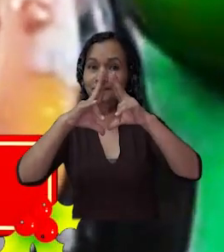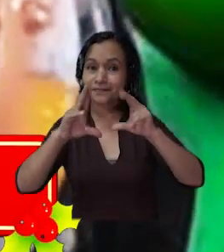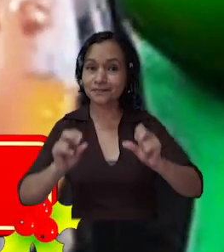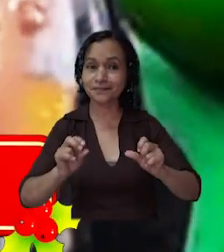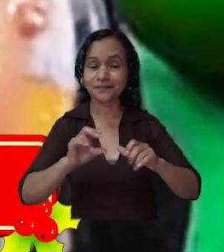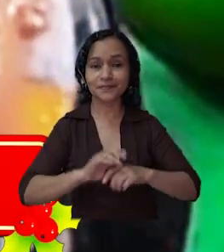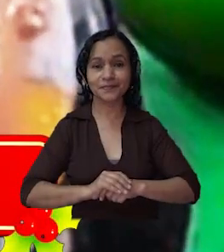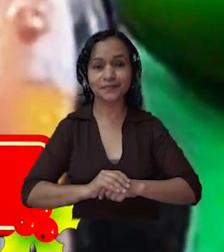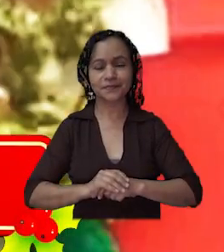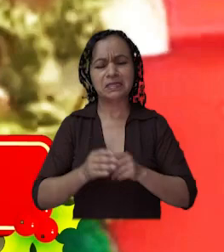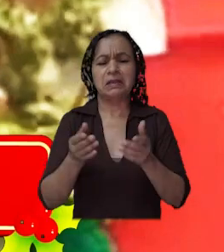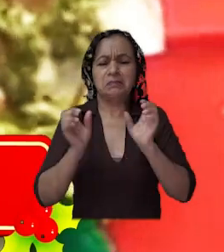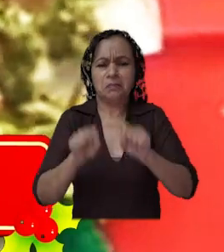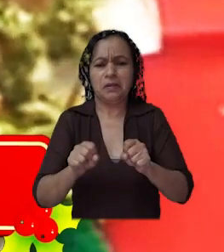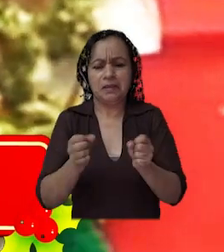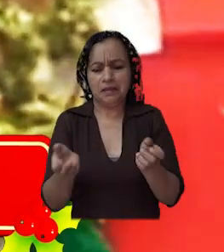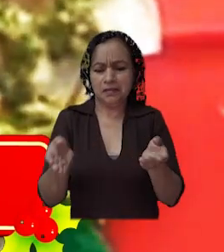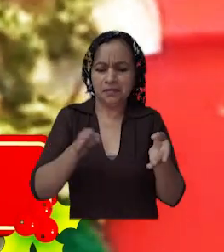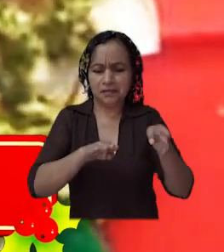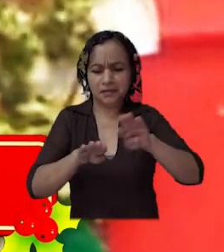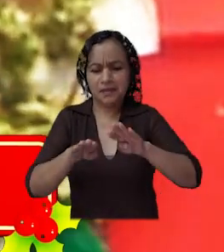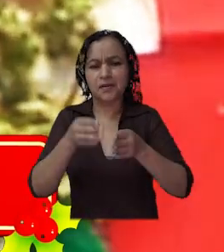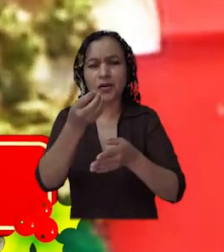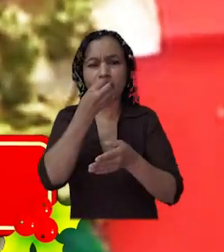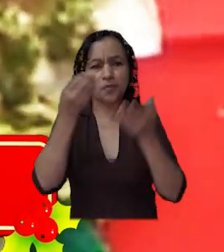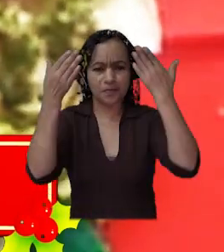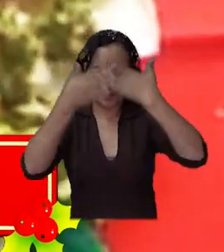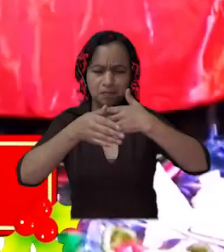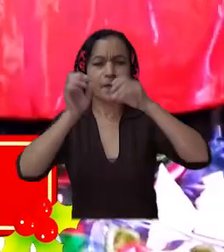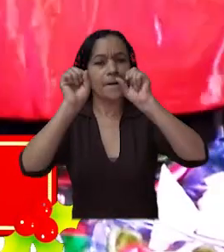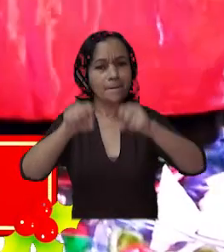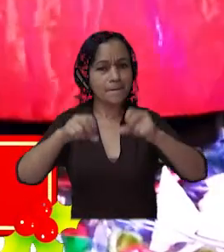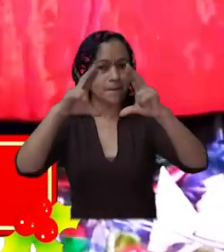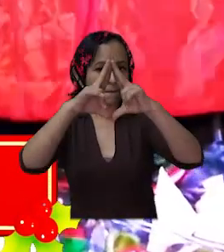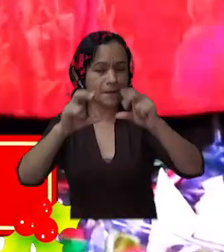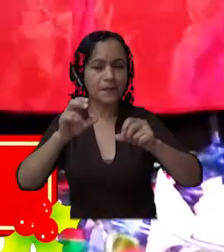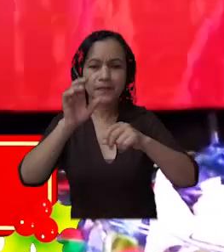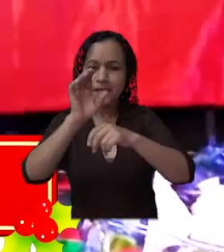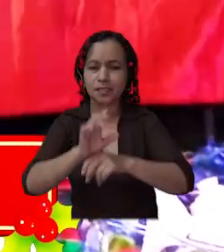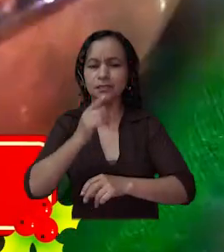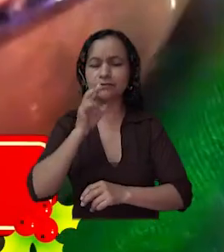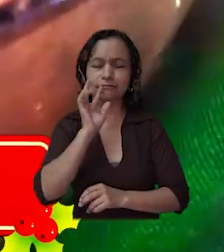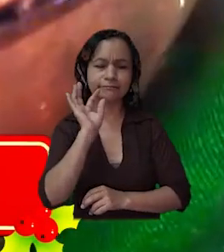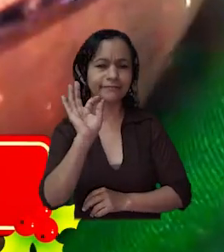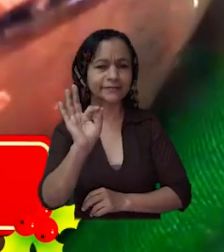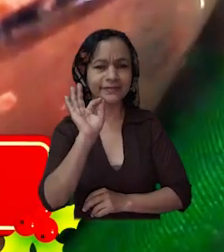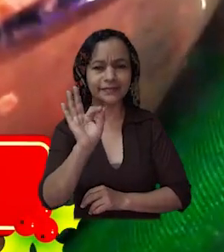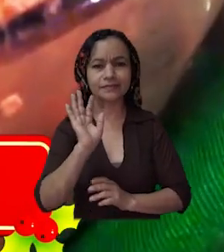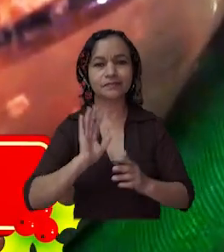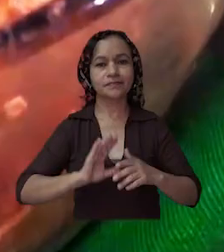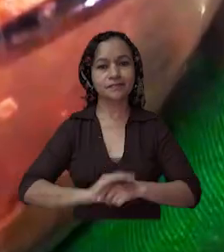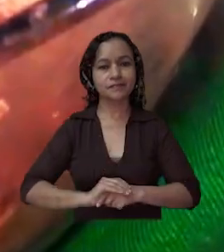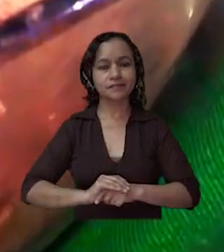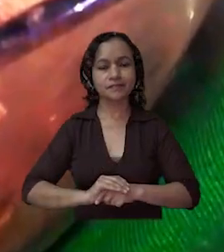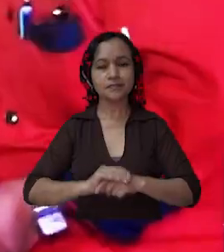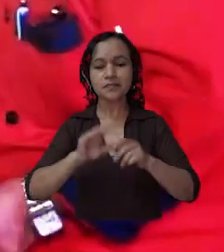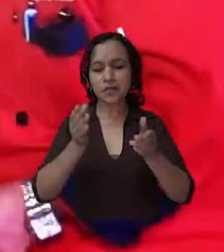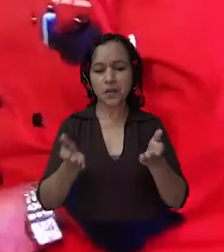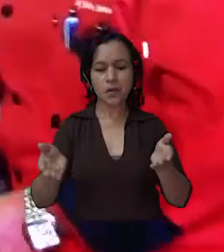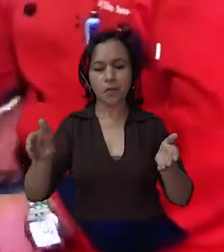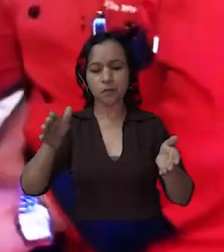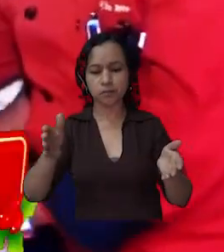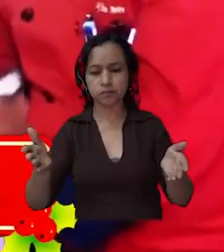Desde una catamal navideño, que es algo muy nicaragüense, y es simple, pero es riquísimo, es divino, hasta un bajo,